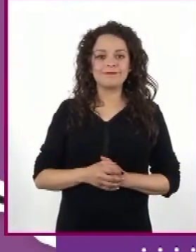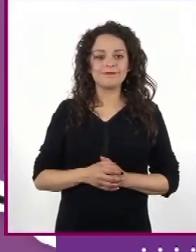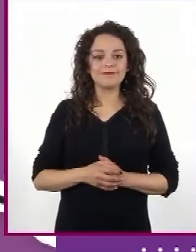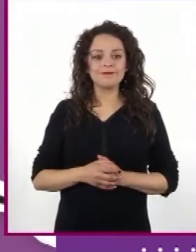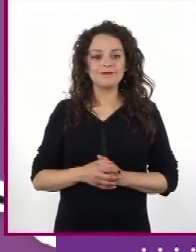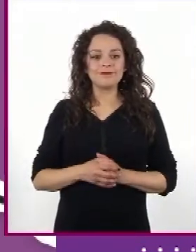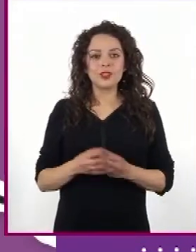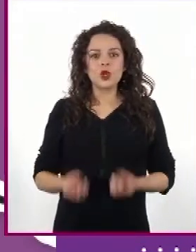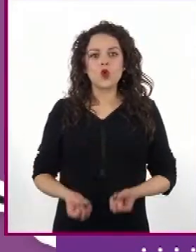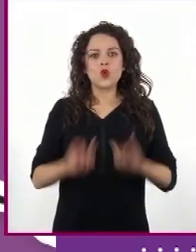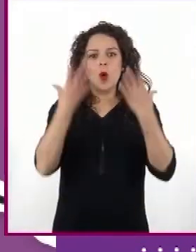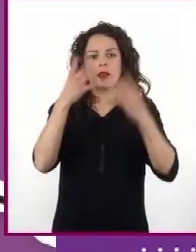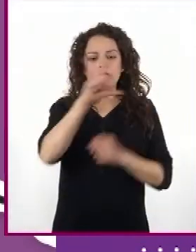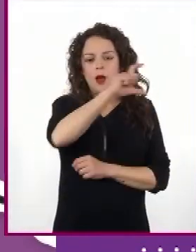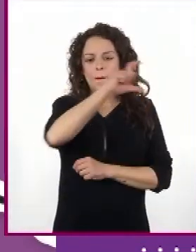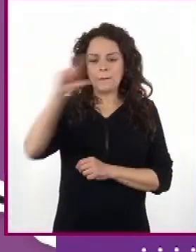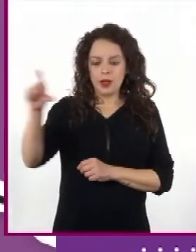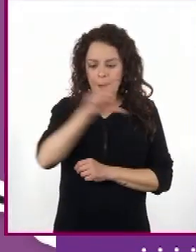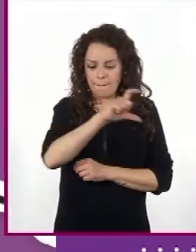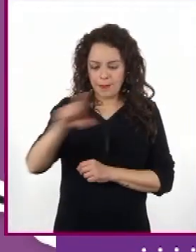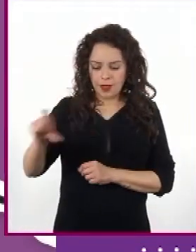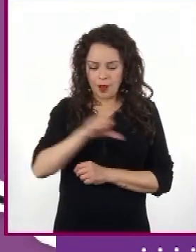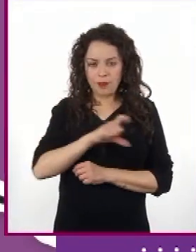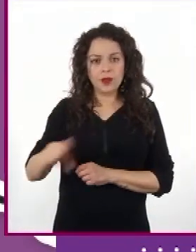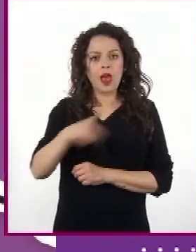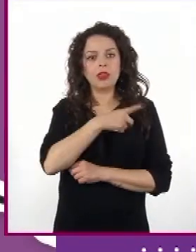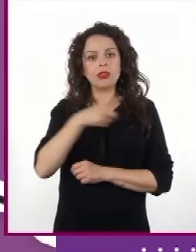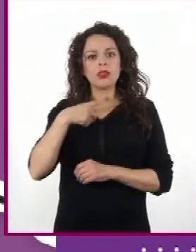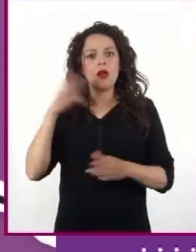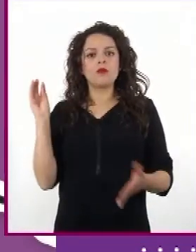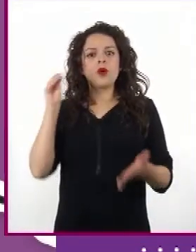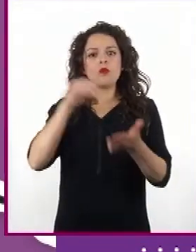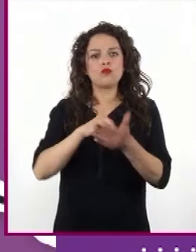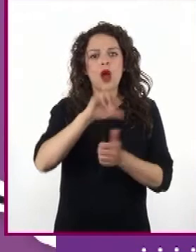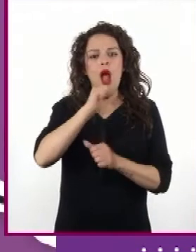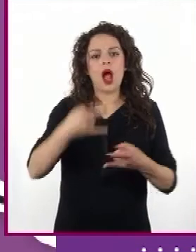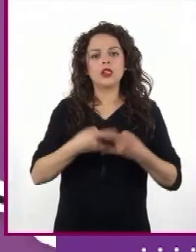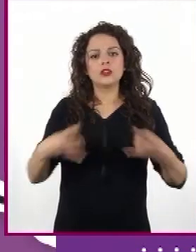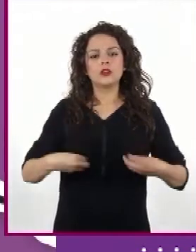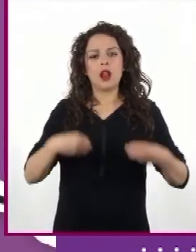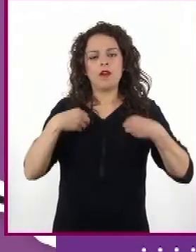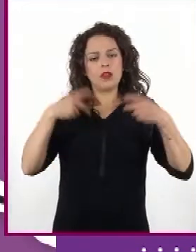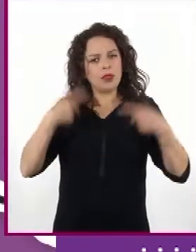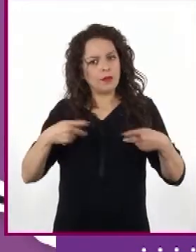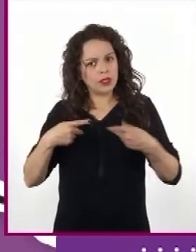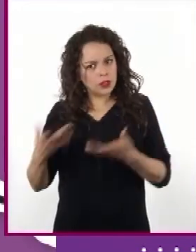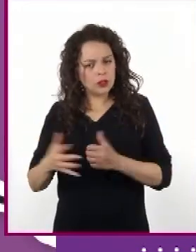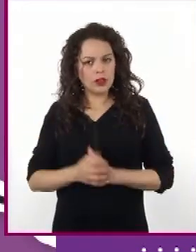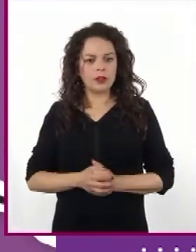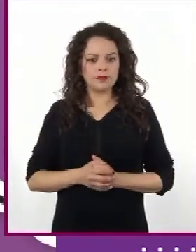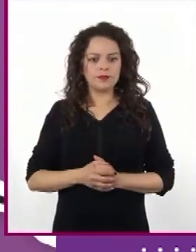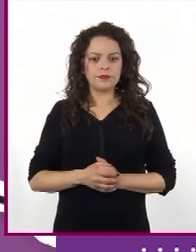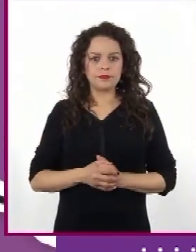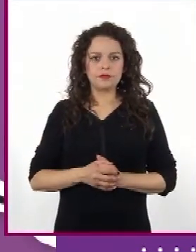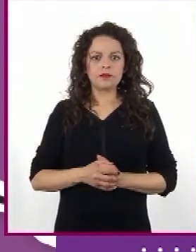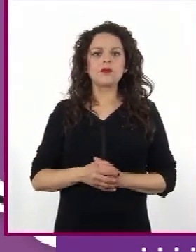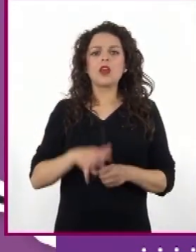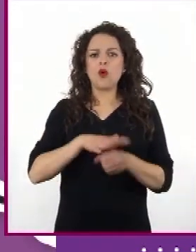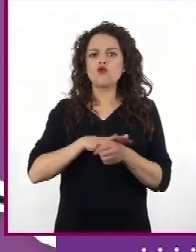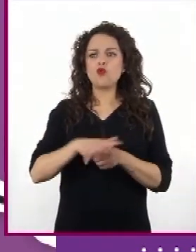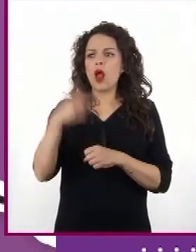¿Cuántos párrafos debe tener una biografía? ¿Qué momento de la vida de un personaje debemos